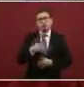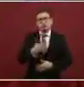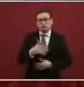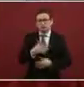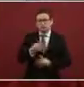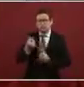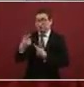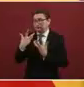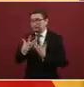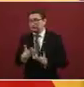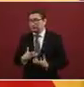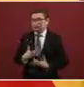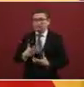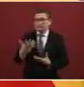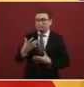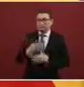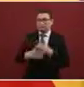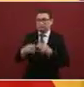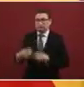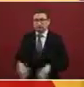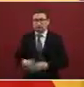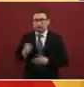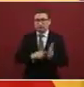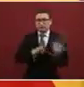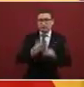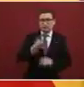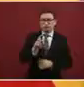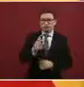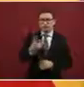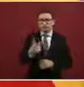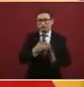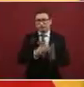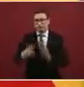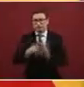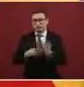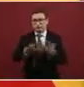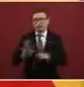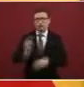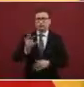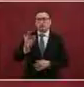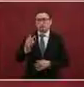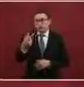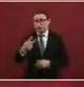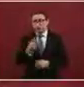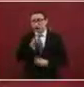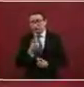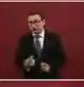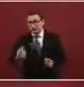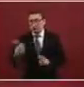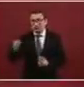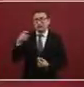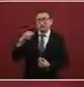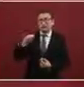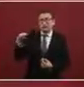todo. Entre 1937 y 1942, primero los niños de Morelia, después los embarcados